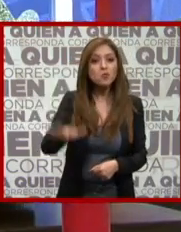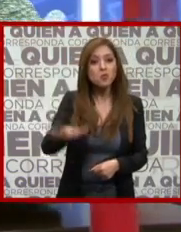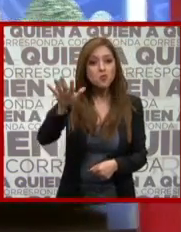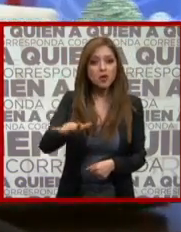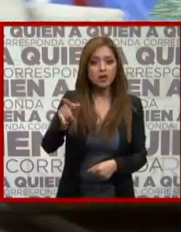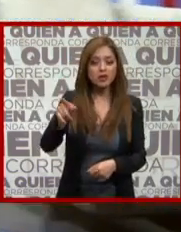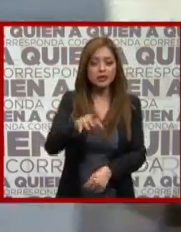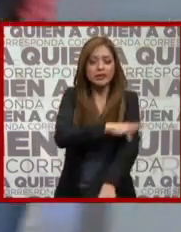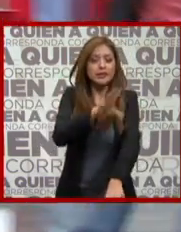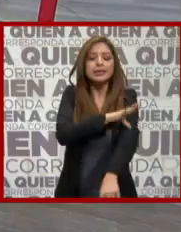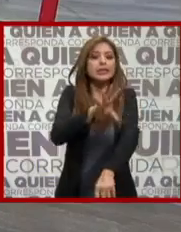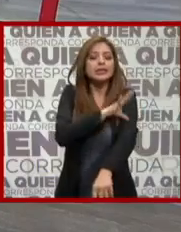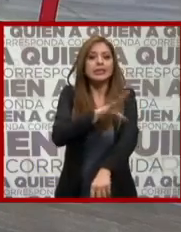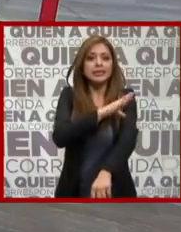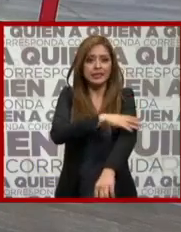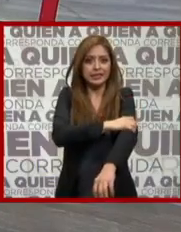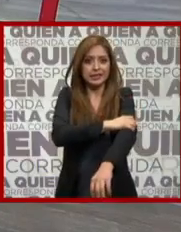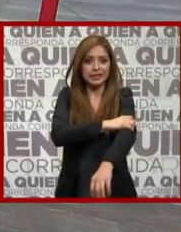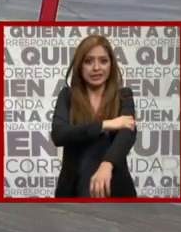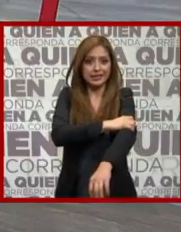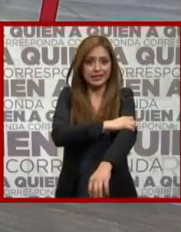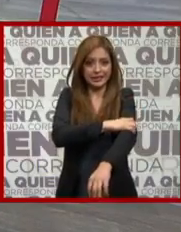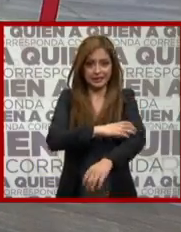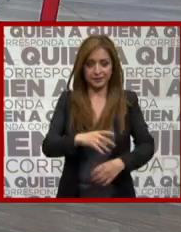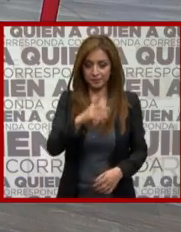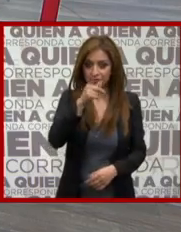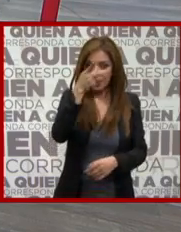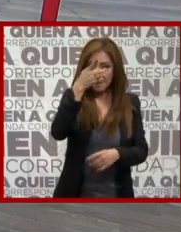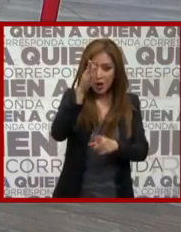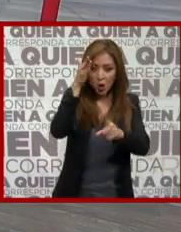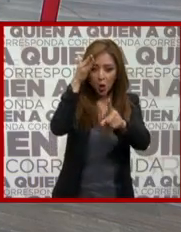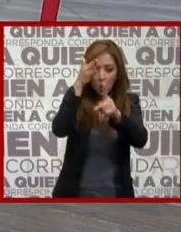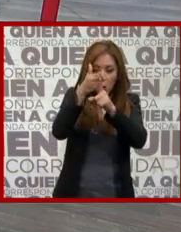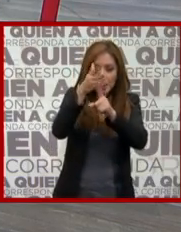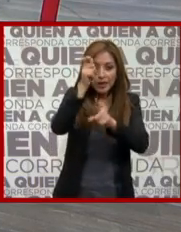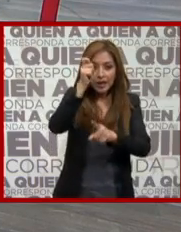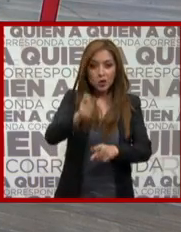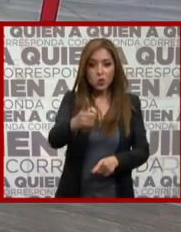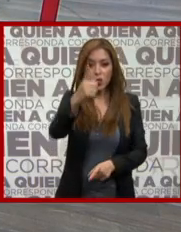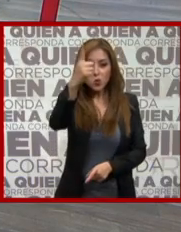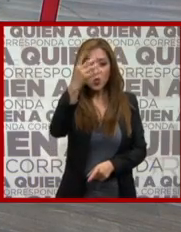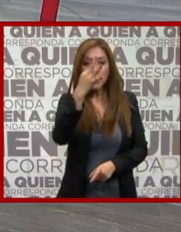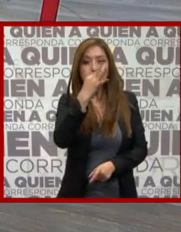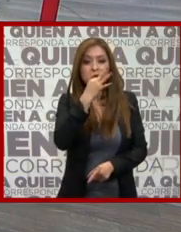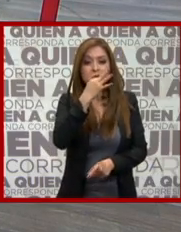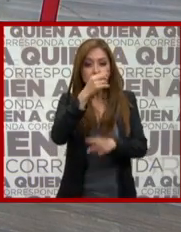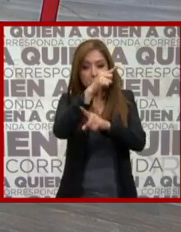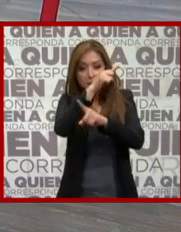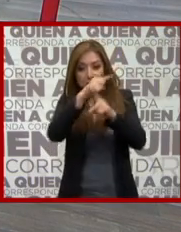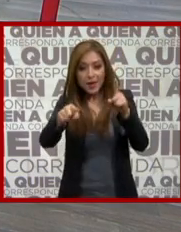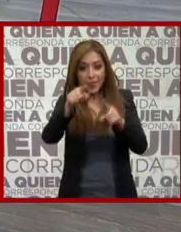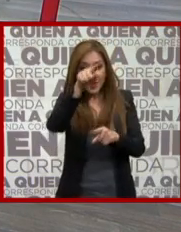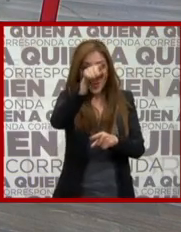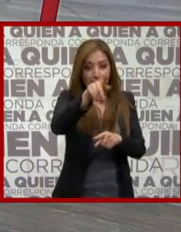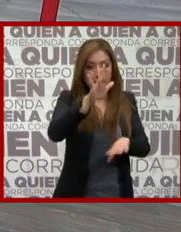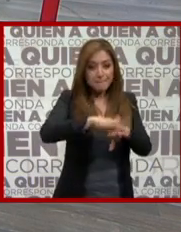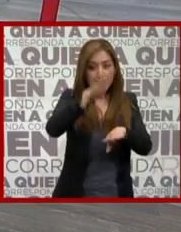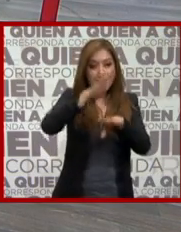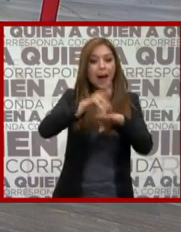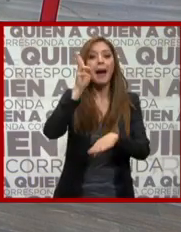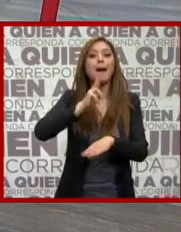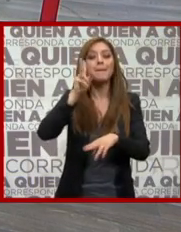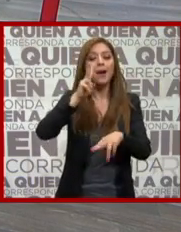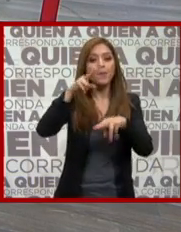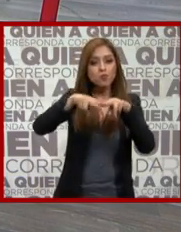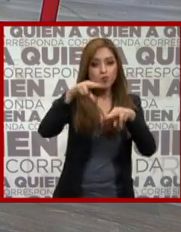recibir una descarga eléctrica. El mío está muy apretado. El objetivo, jefe. El mío sí duele. Es que en un minuto y medio ellos trasladen la mayor cantidad de,